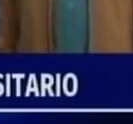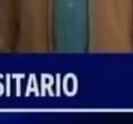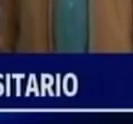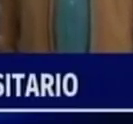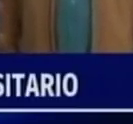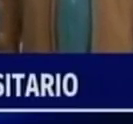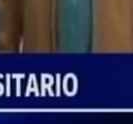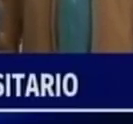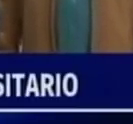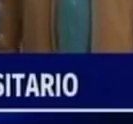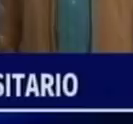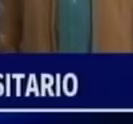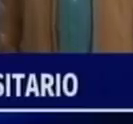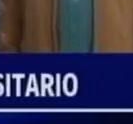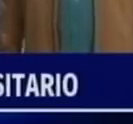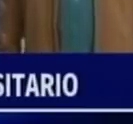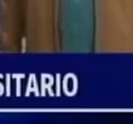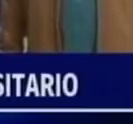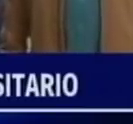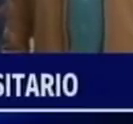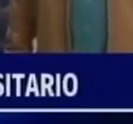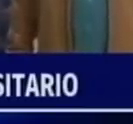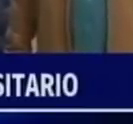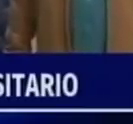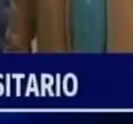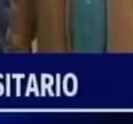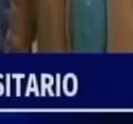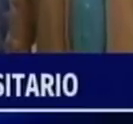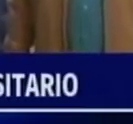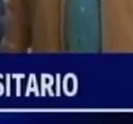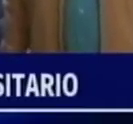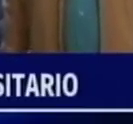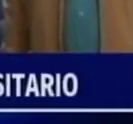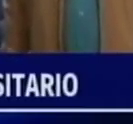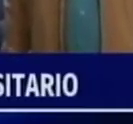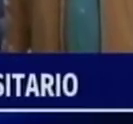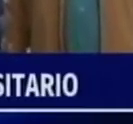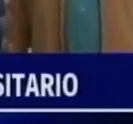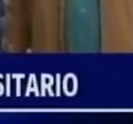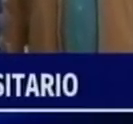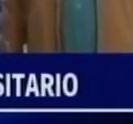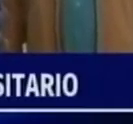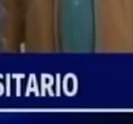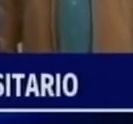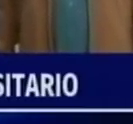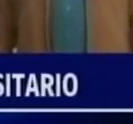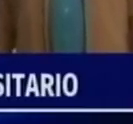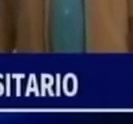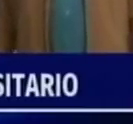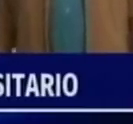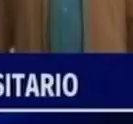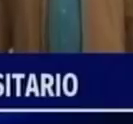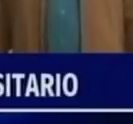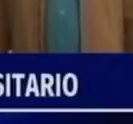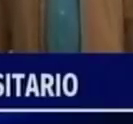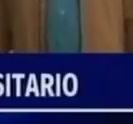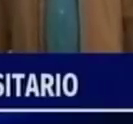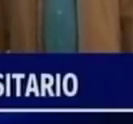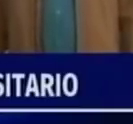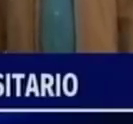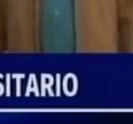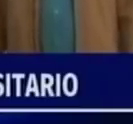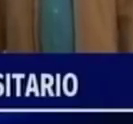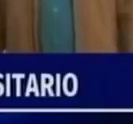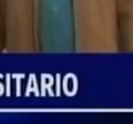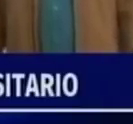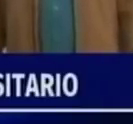independizar desde el punto de vista tecnológico, desde el punto de vista de las telecomunicaciones, desde el punto de vista de la informática, independizar